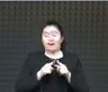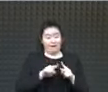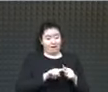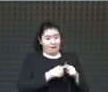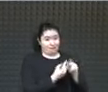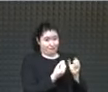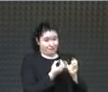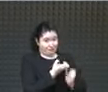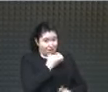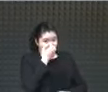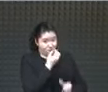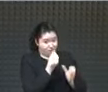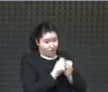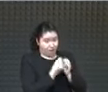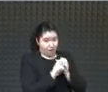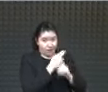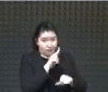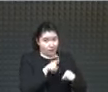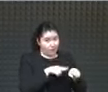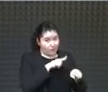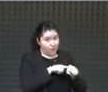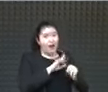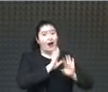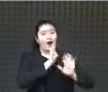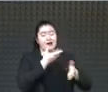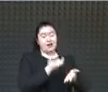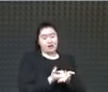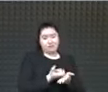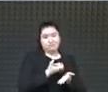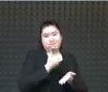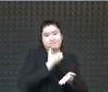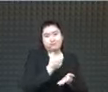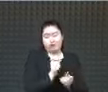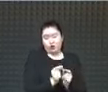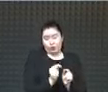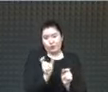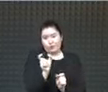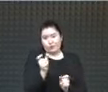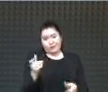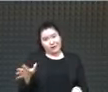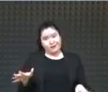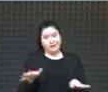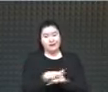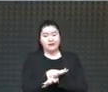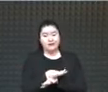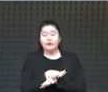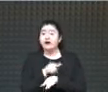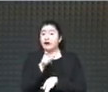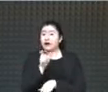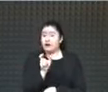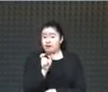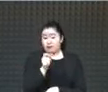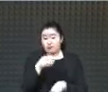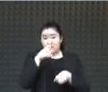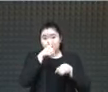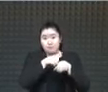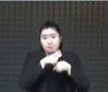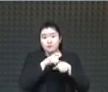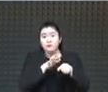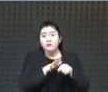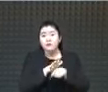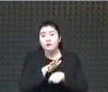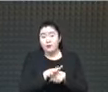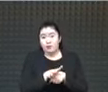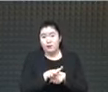clases, en donde se estará depositando tanto el apoyo a útiles y uniformes